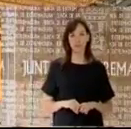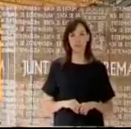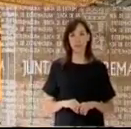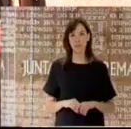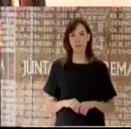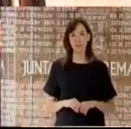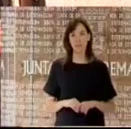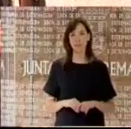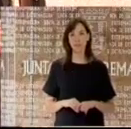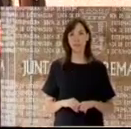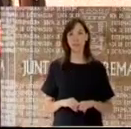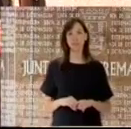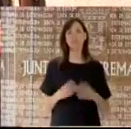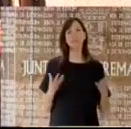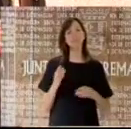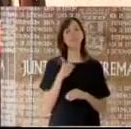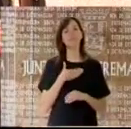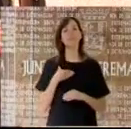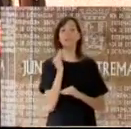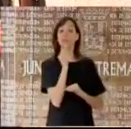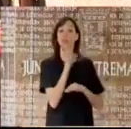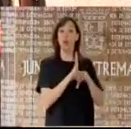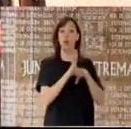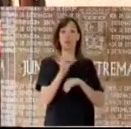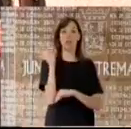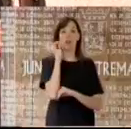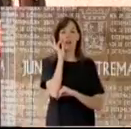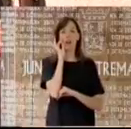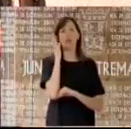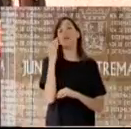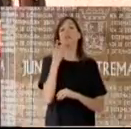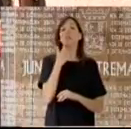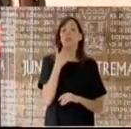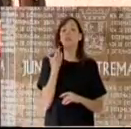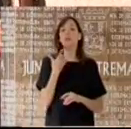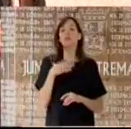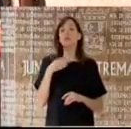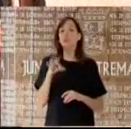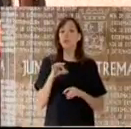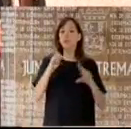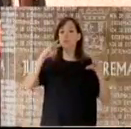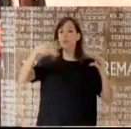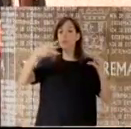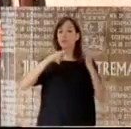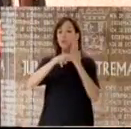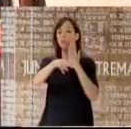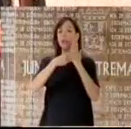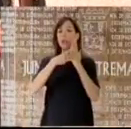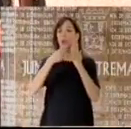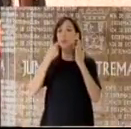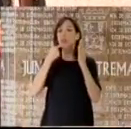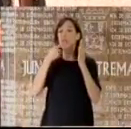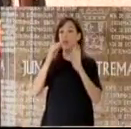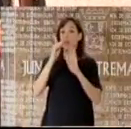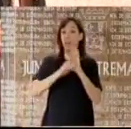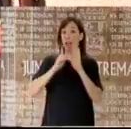Está encendido, ¿no? Preguntarle a la consejera sobre, creo que venía en el portal de la transparencia, el futuro decreto de ayudas de